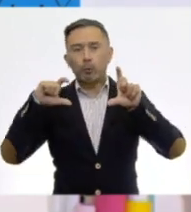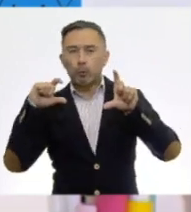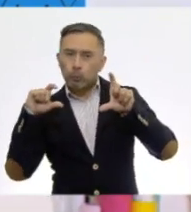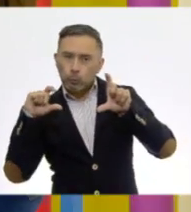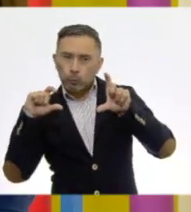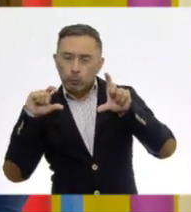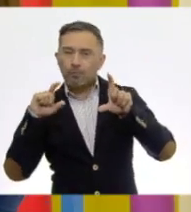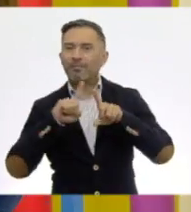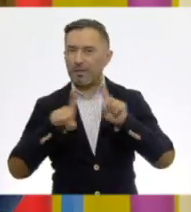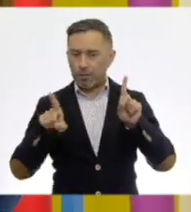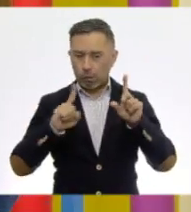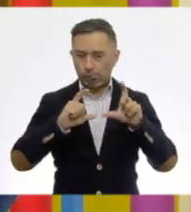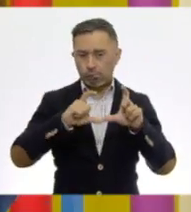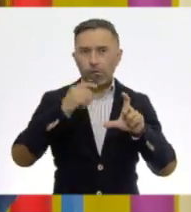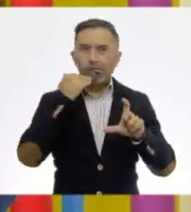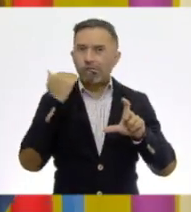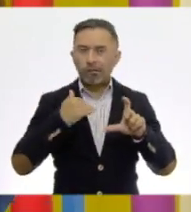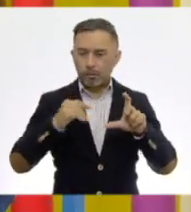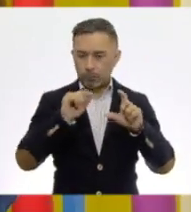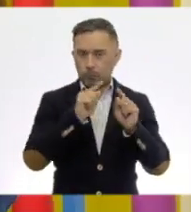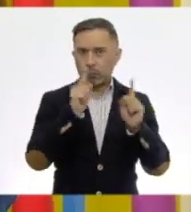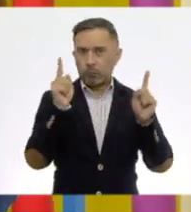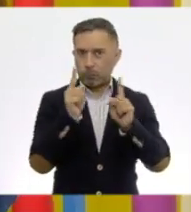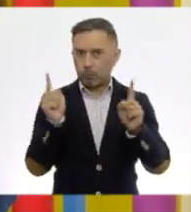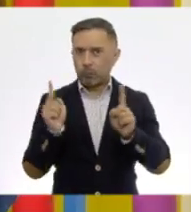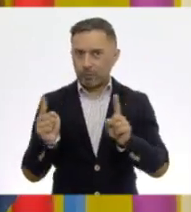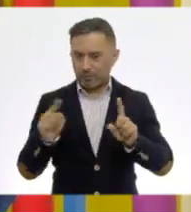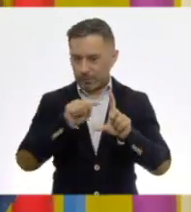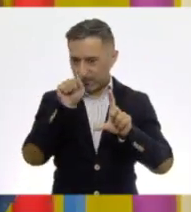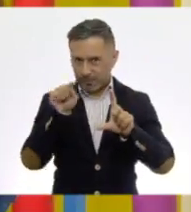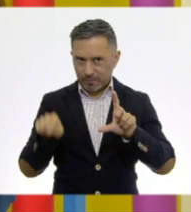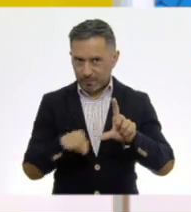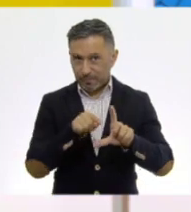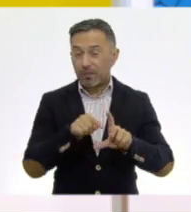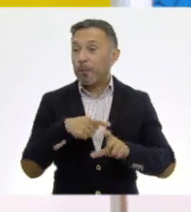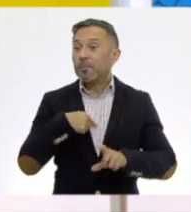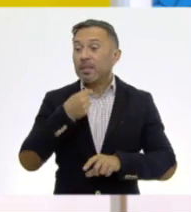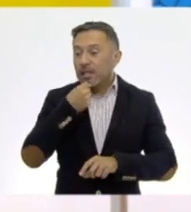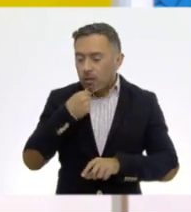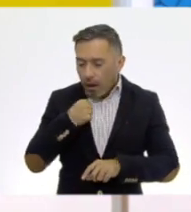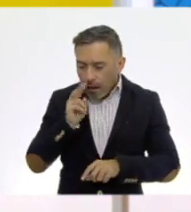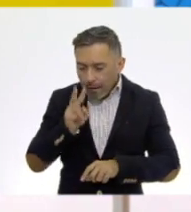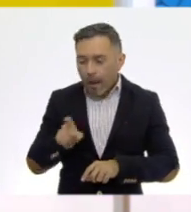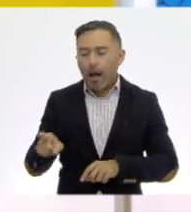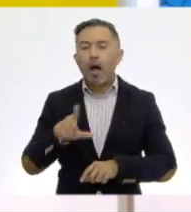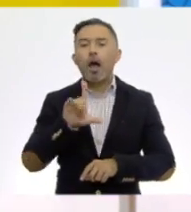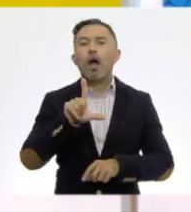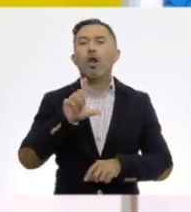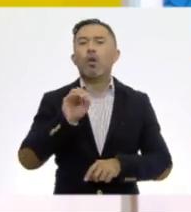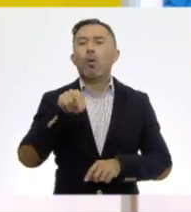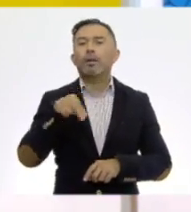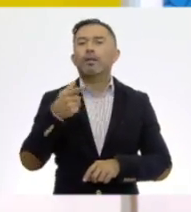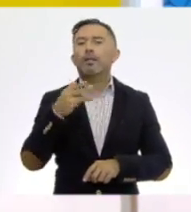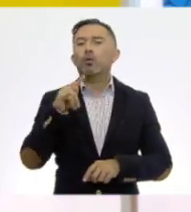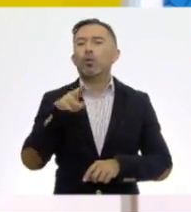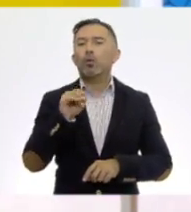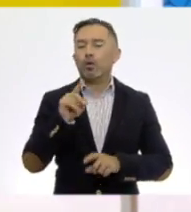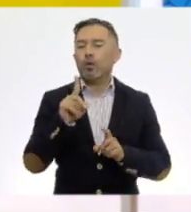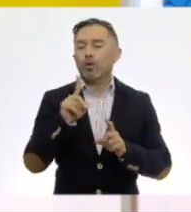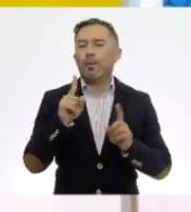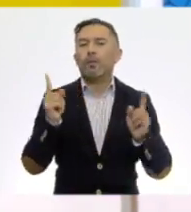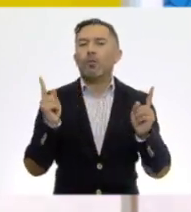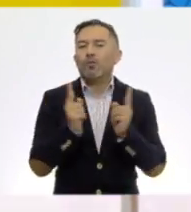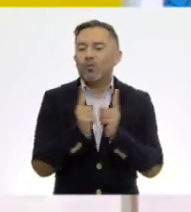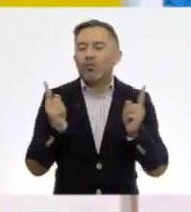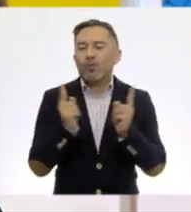Claro. Sí, es importante entonces que los niños identifiquen que tengo diferentes longitudes. Muy bien. Vamos a dejarlo aquí. ¿Qué